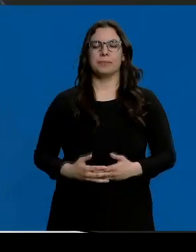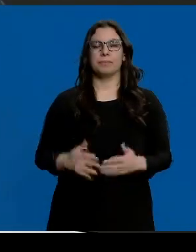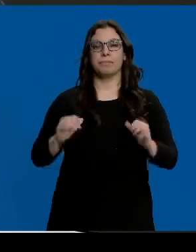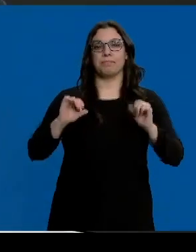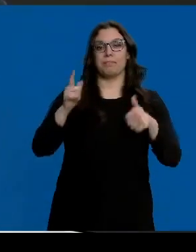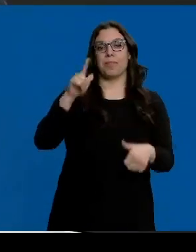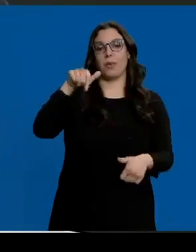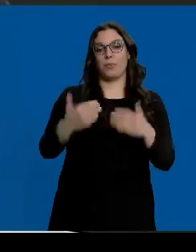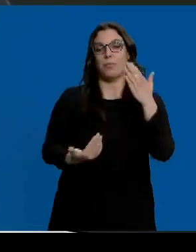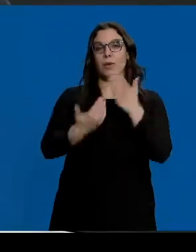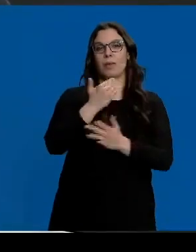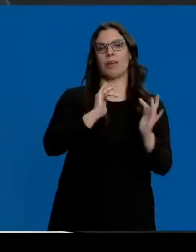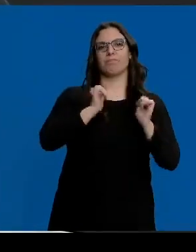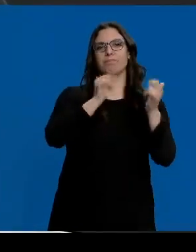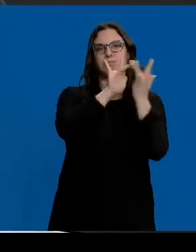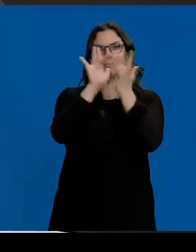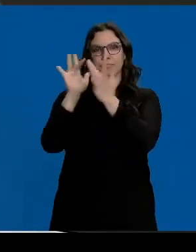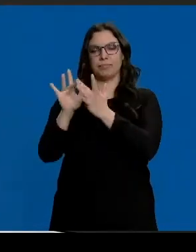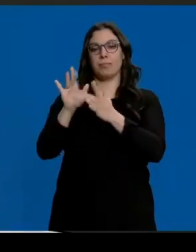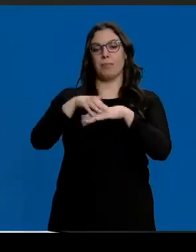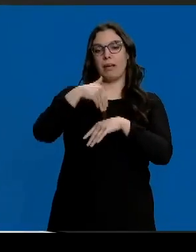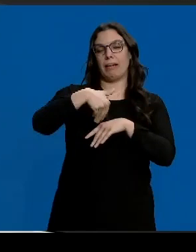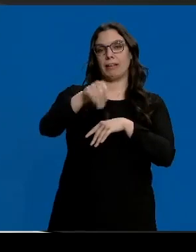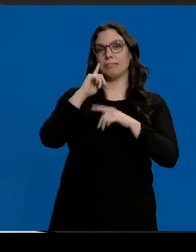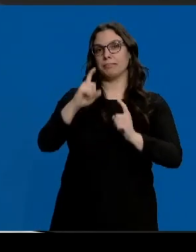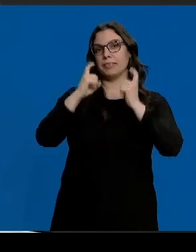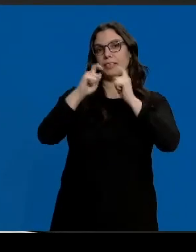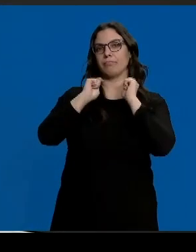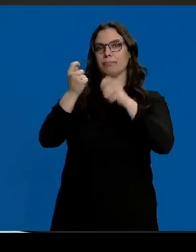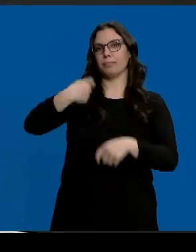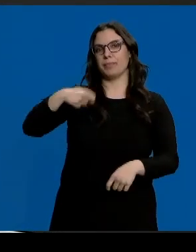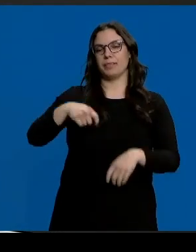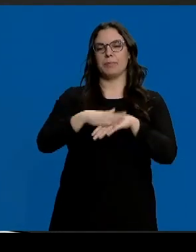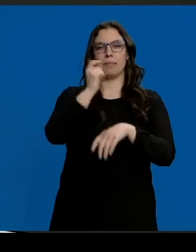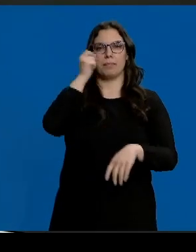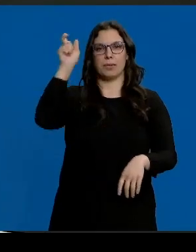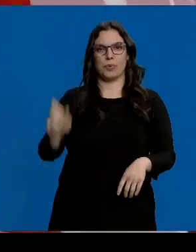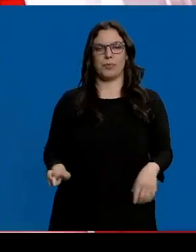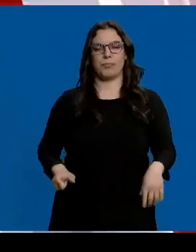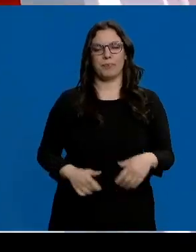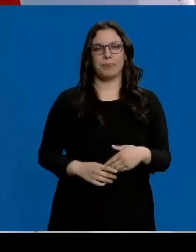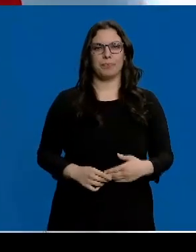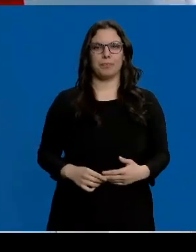Comienza esta mañana la ronda de contactos de cara a la investidura de Alfonso Fernández Mañueco.